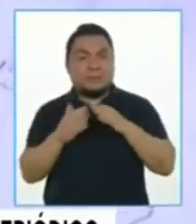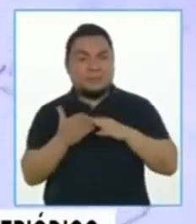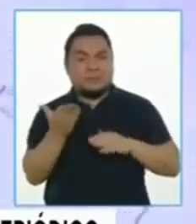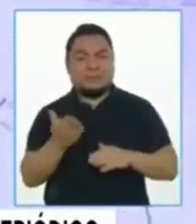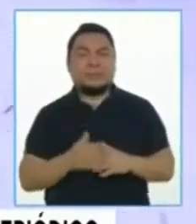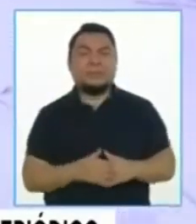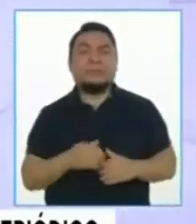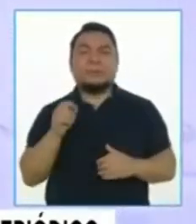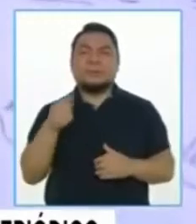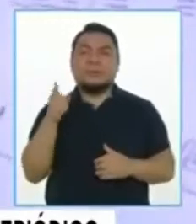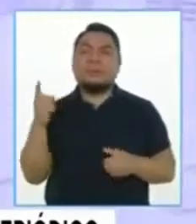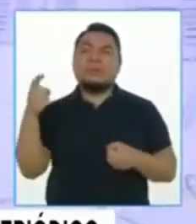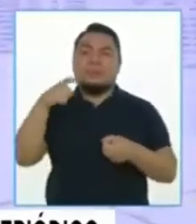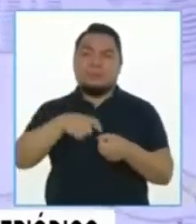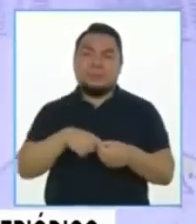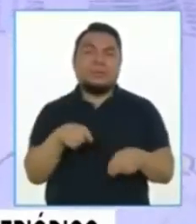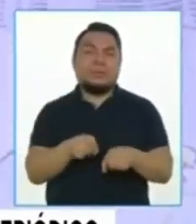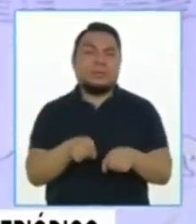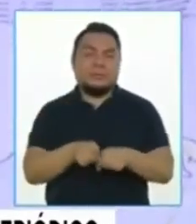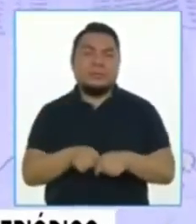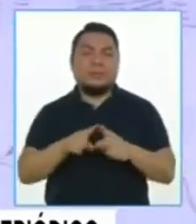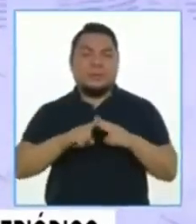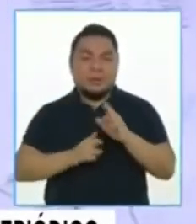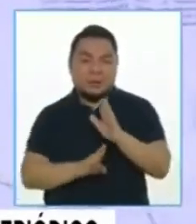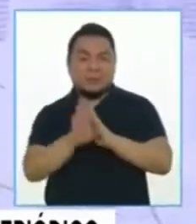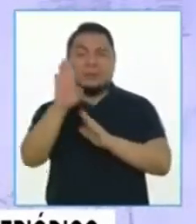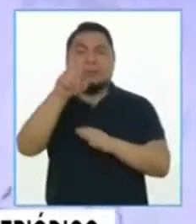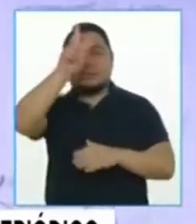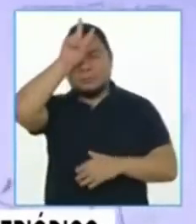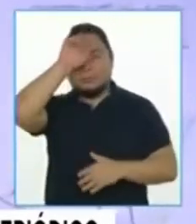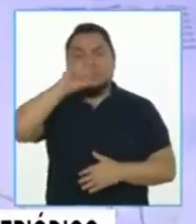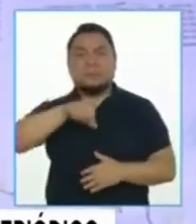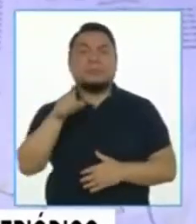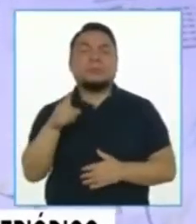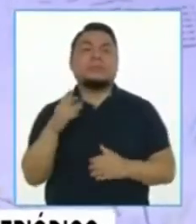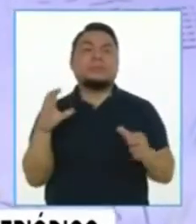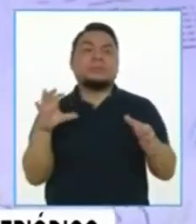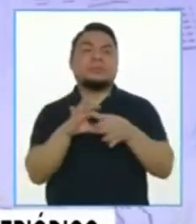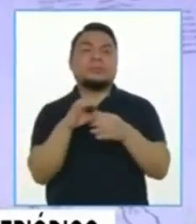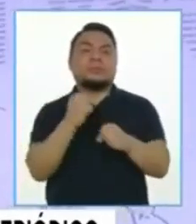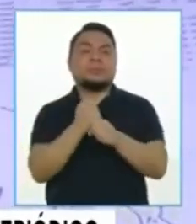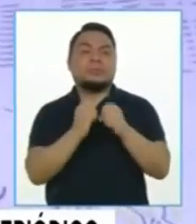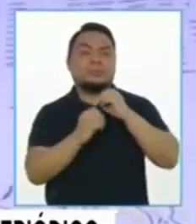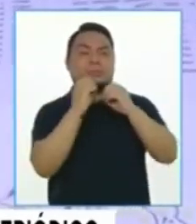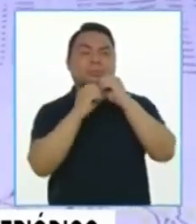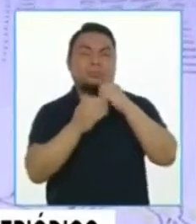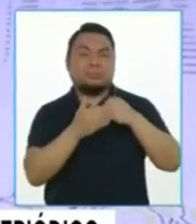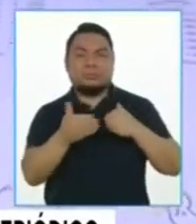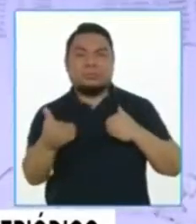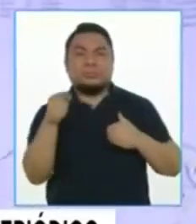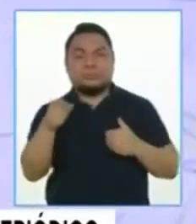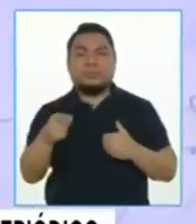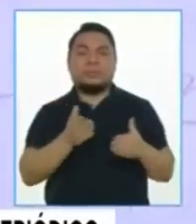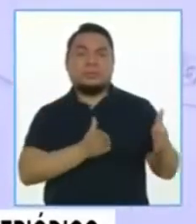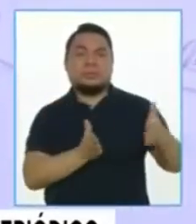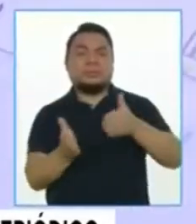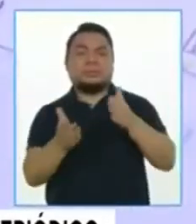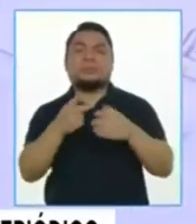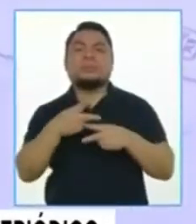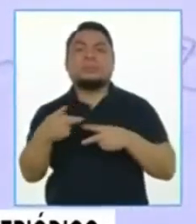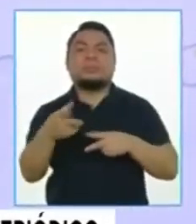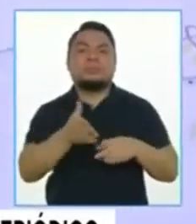pobladores que vienen participando de Arranca Perú a través de la ejecución del mantenimiento periódico y rutinario del camino